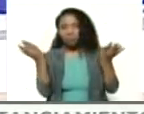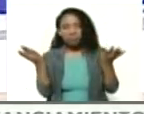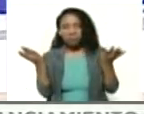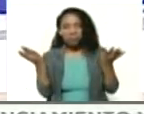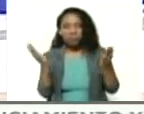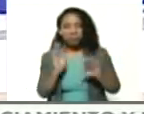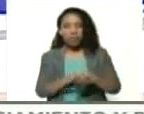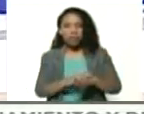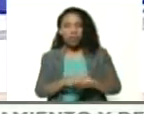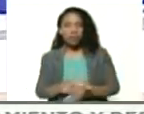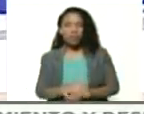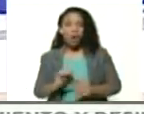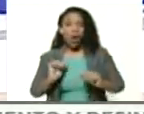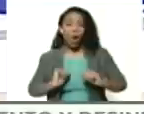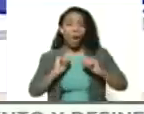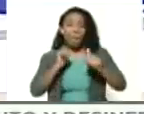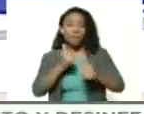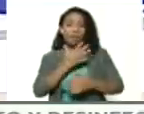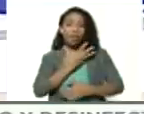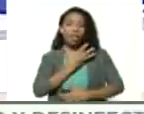Y comienza una tristeza